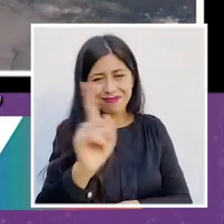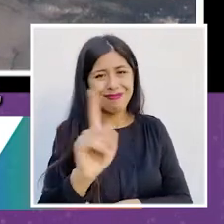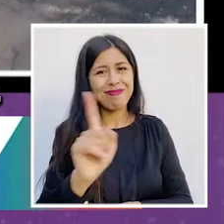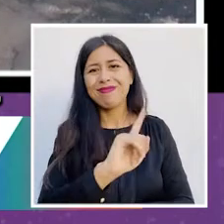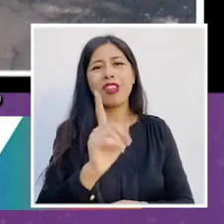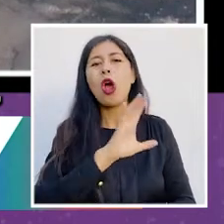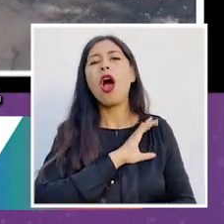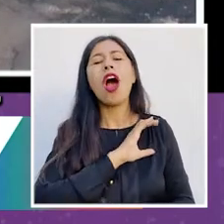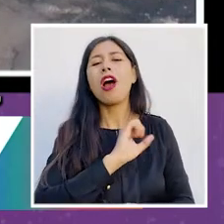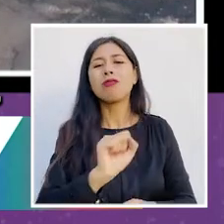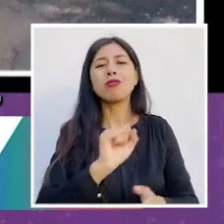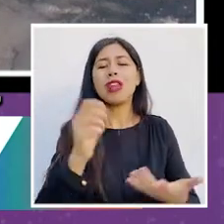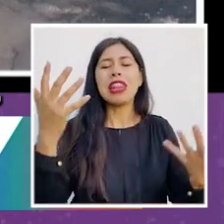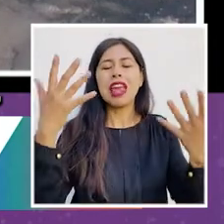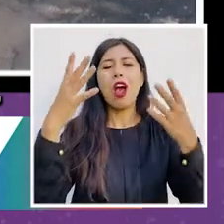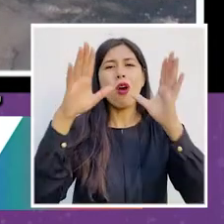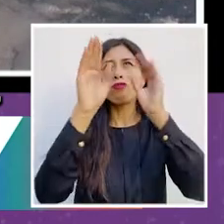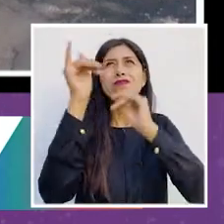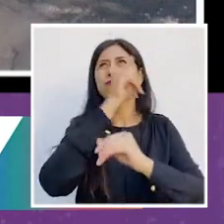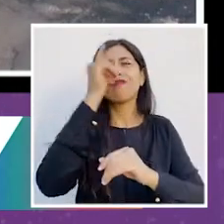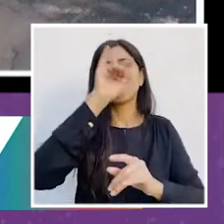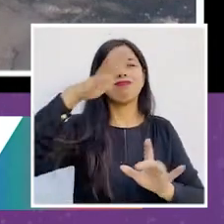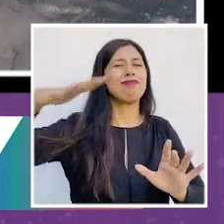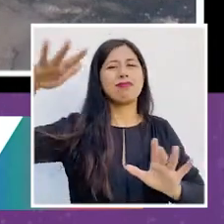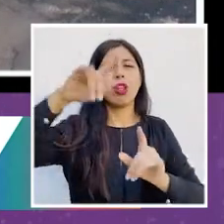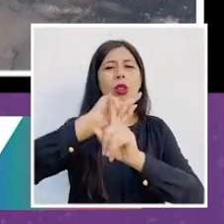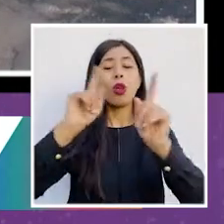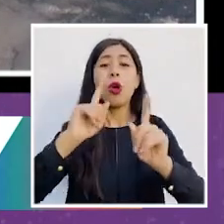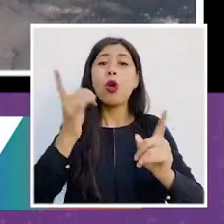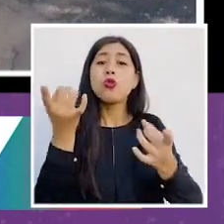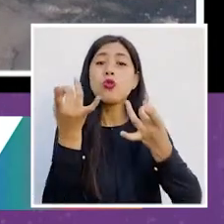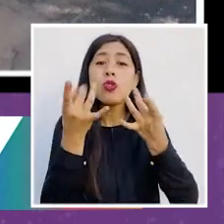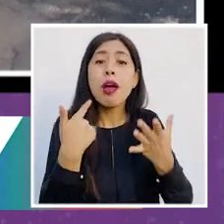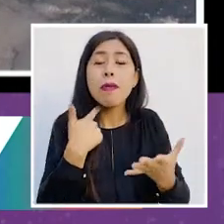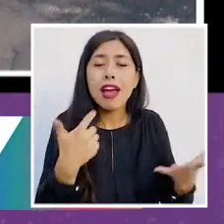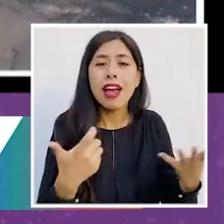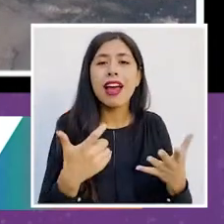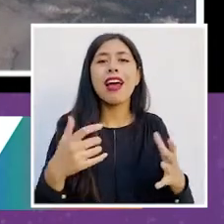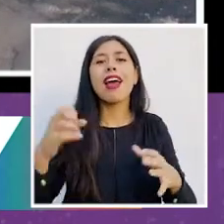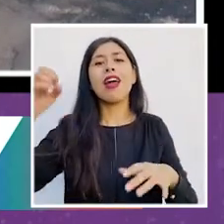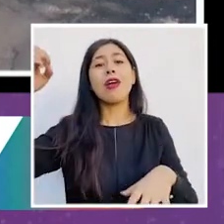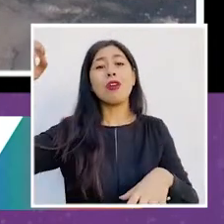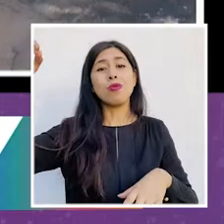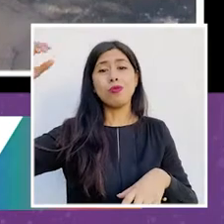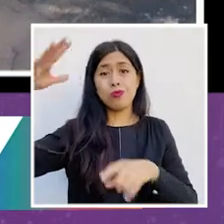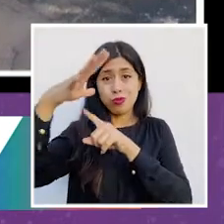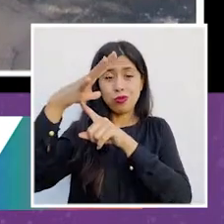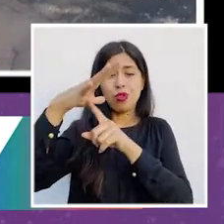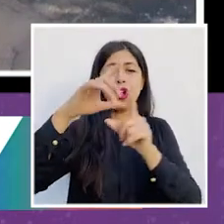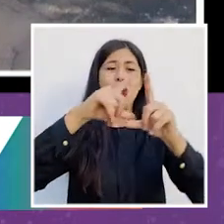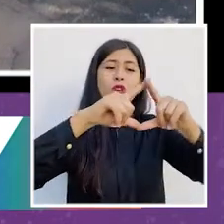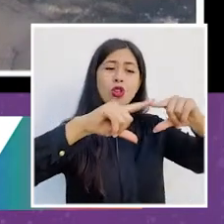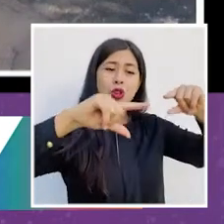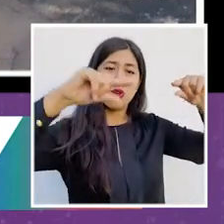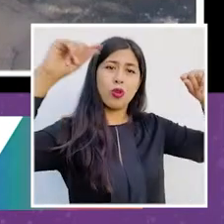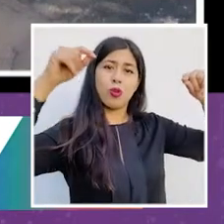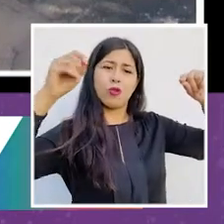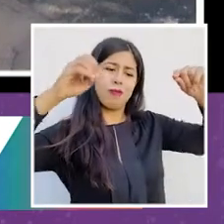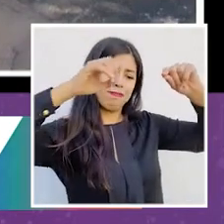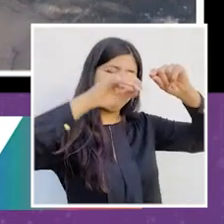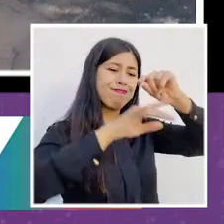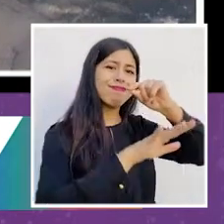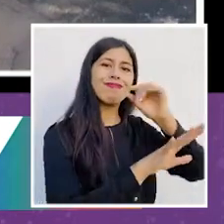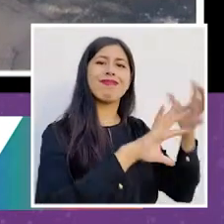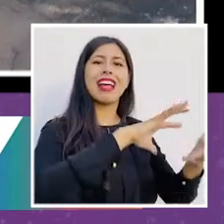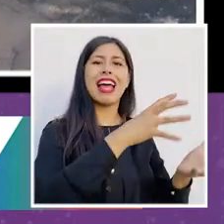No es el Smog de Santiago, no es un agujero negro. Es simplemente la sombra de la Luna que se proyecta